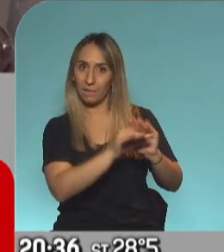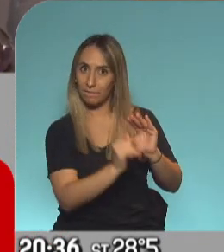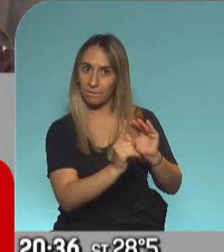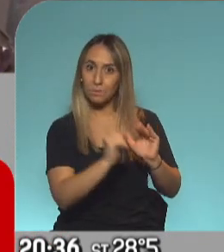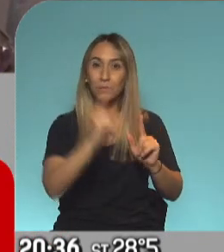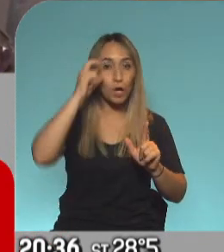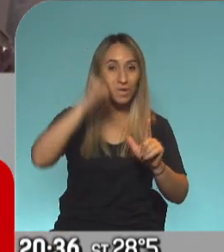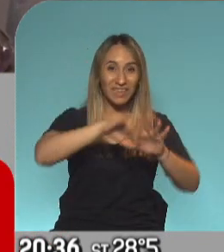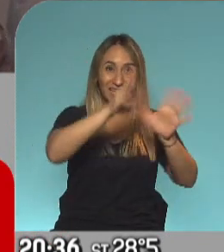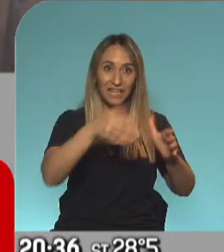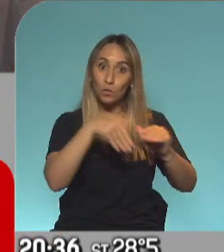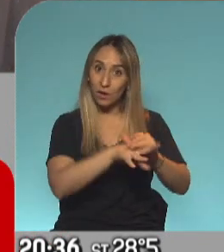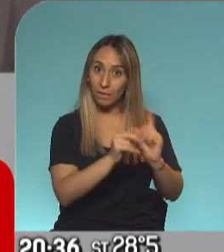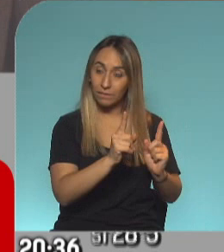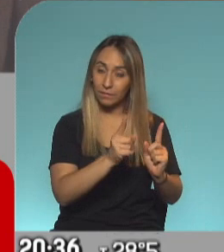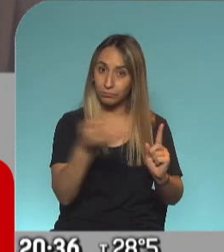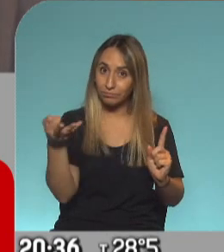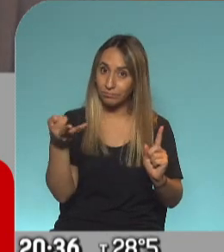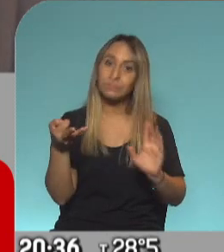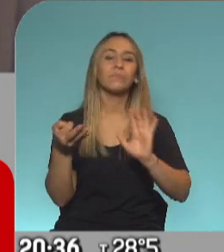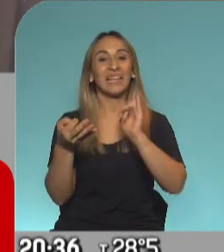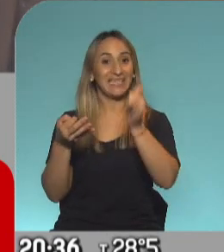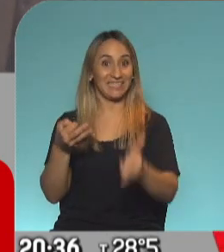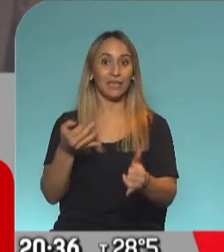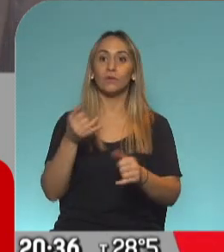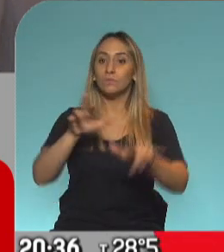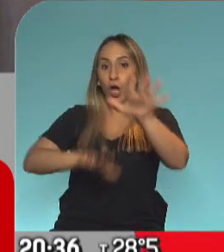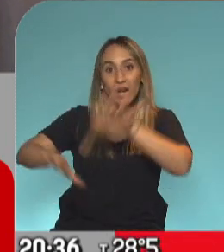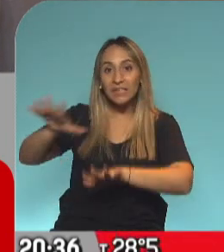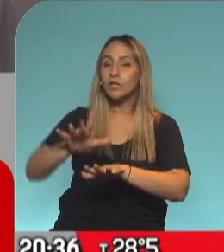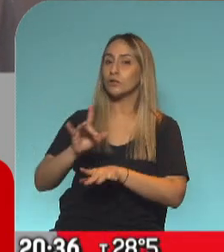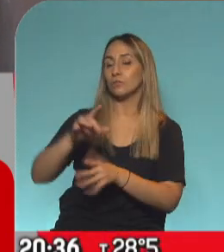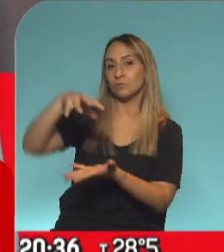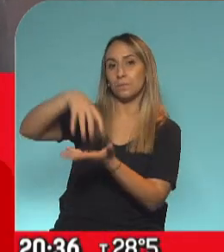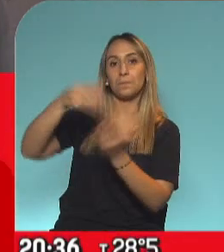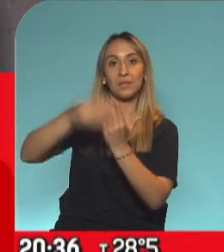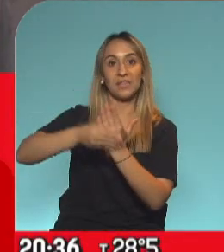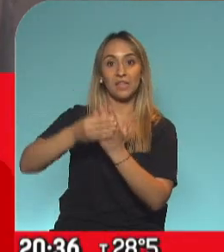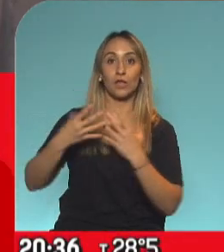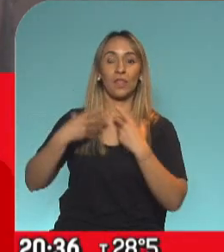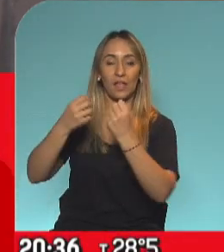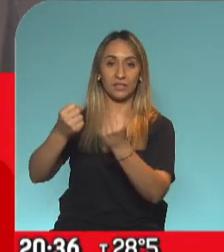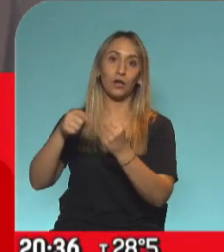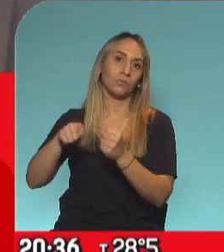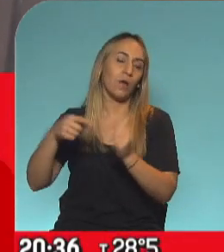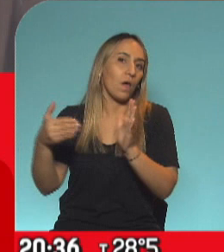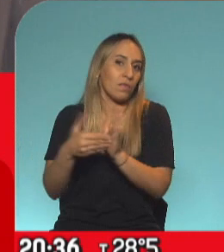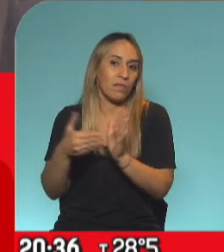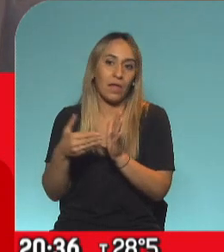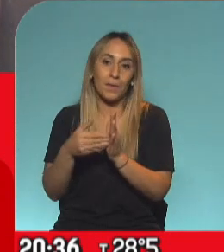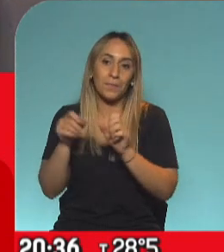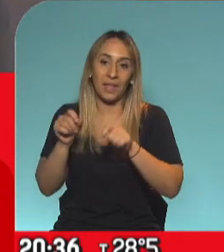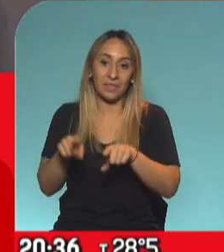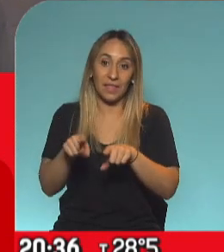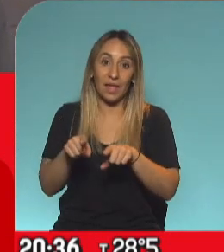aeropuerto? Sí, ese operativo lo está definiendo Salud. Depende del proceso, entiendo yo, el proceso